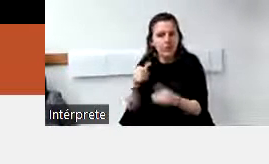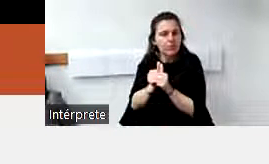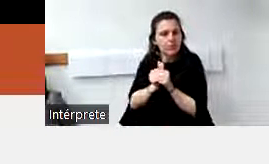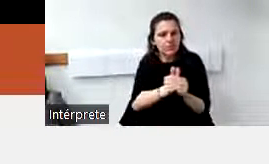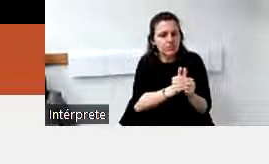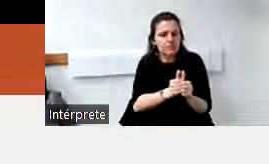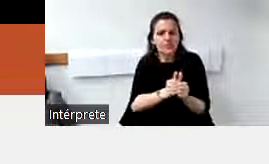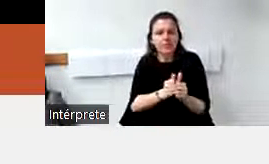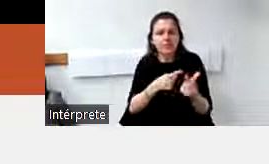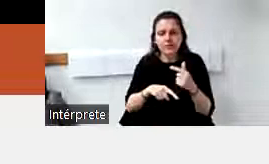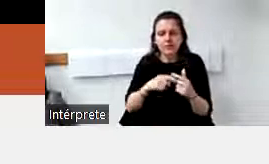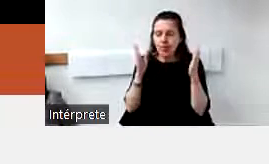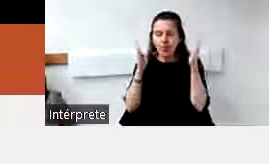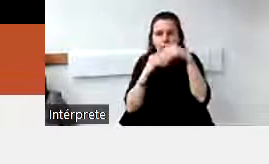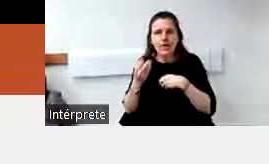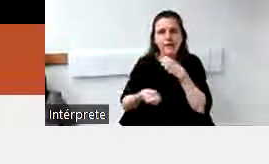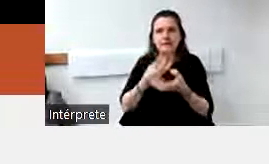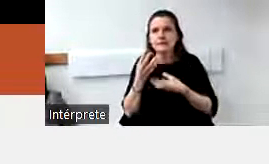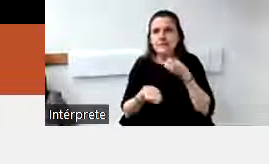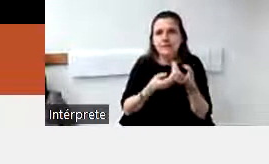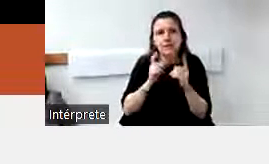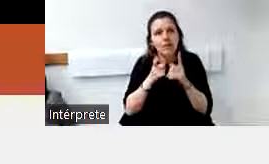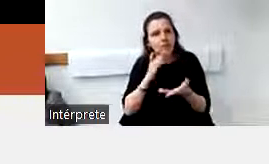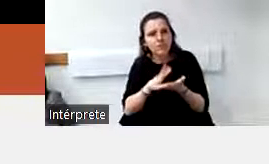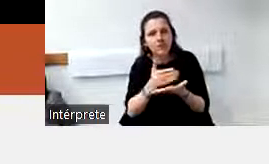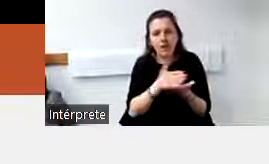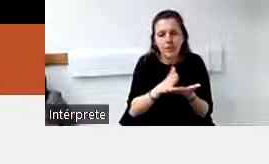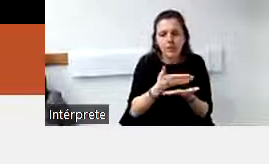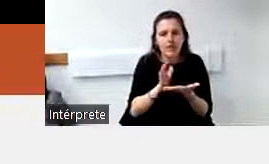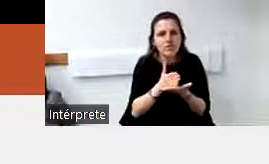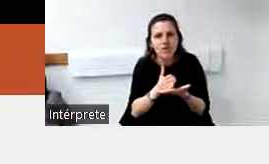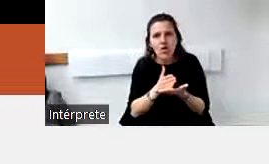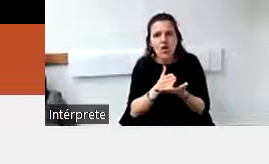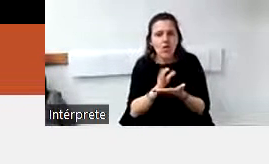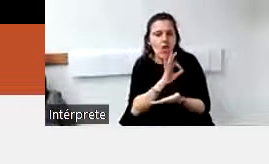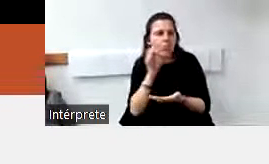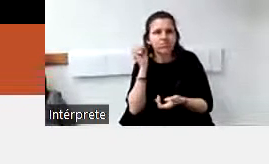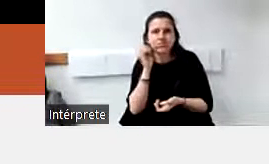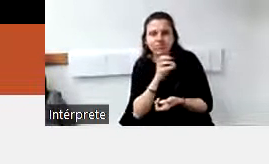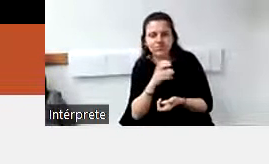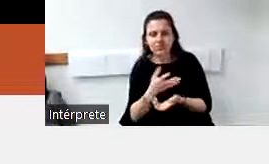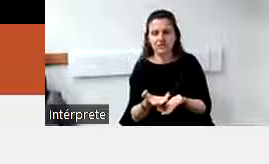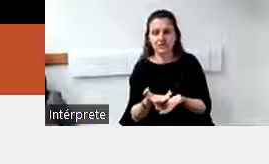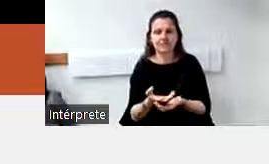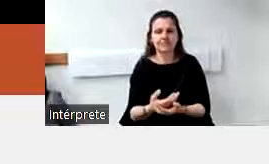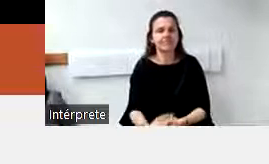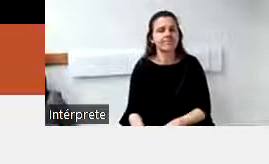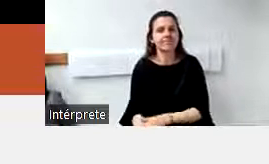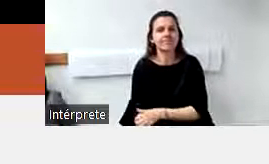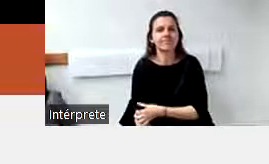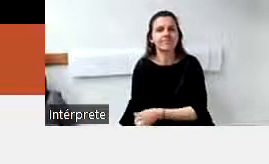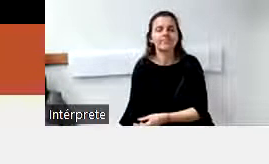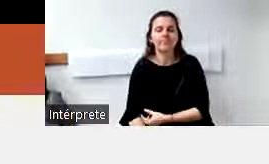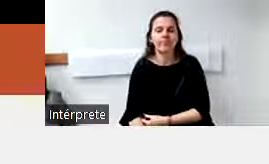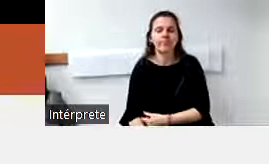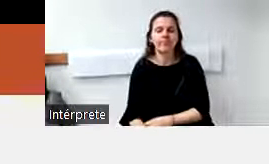expresar las situaciones de discriminación o de vulneración a las cuales estaban enfrentadas.